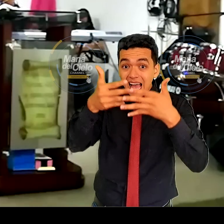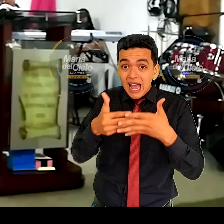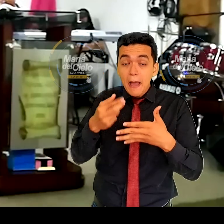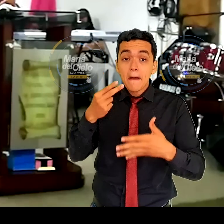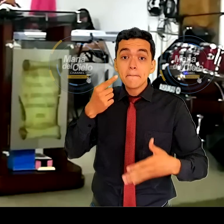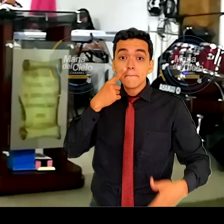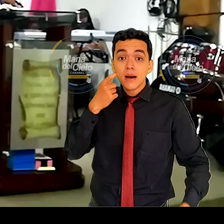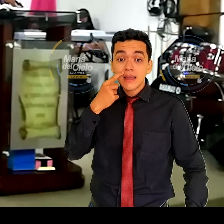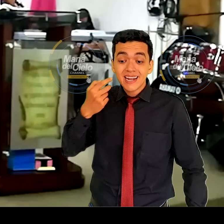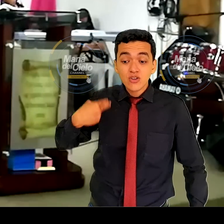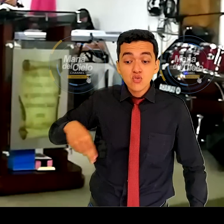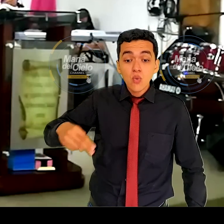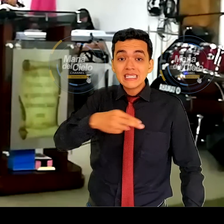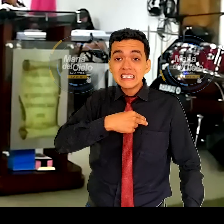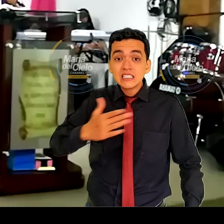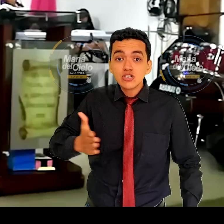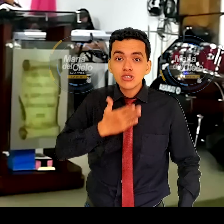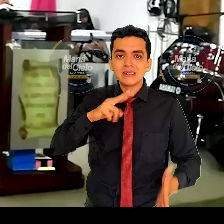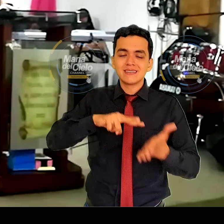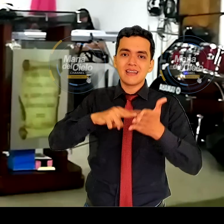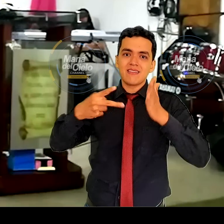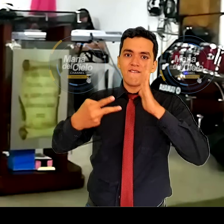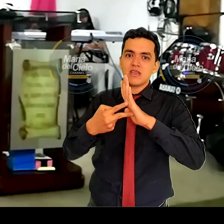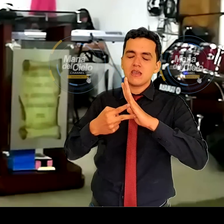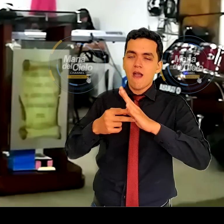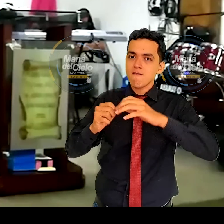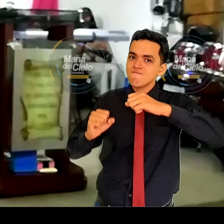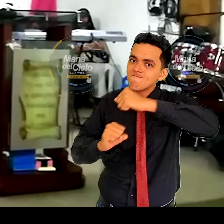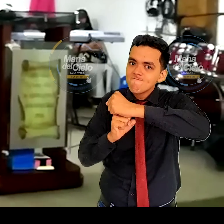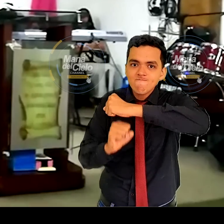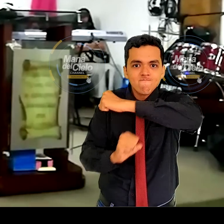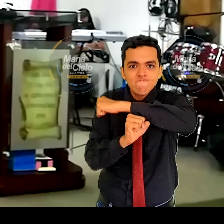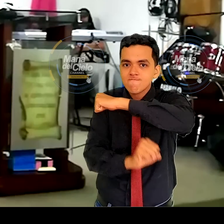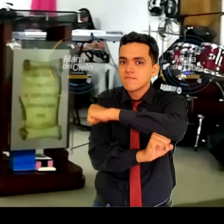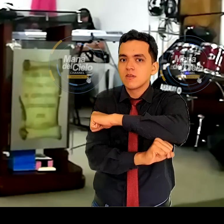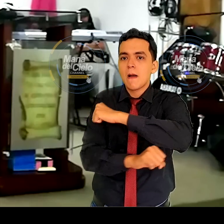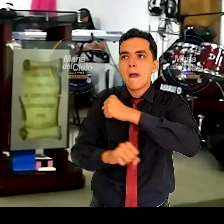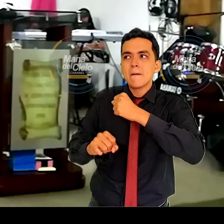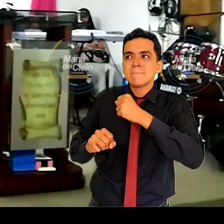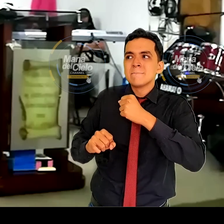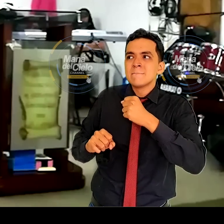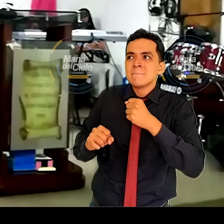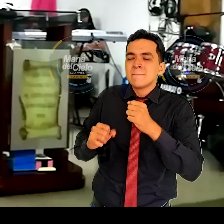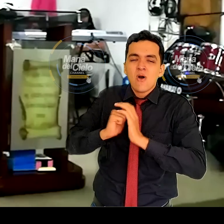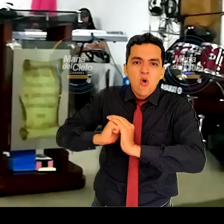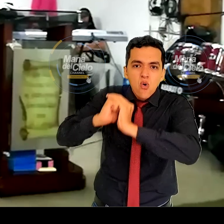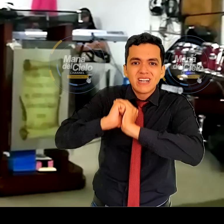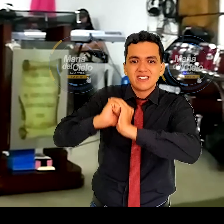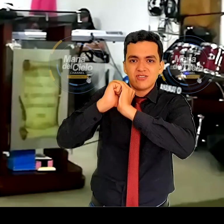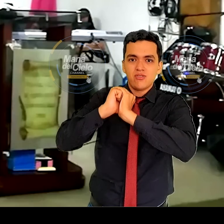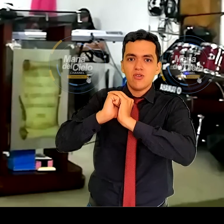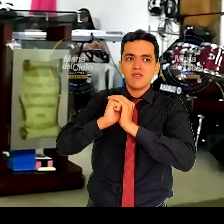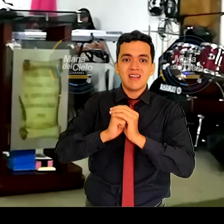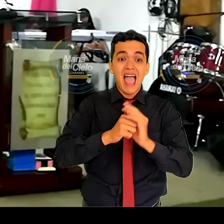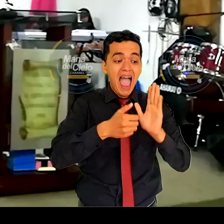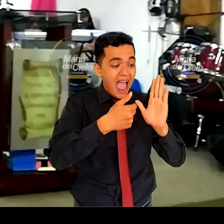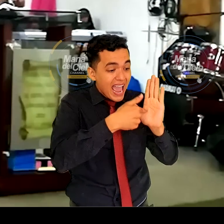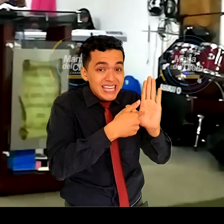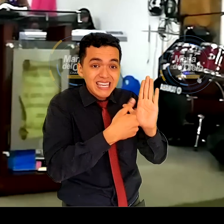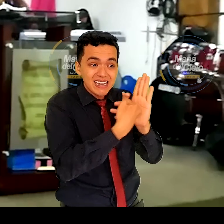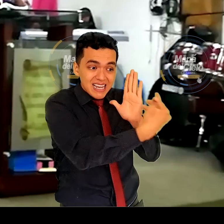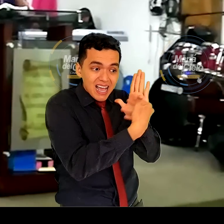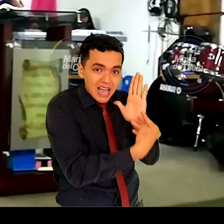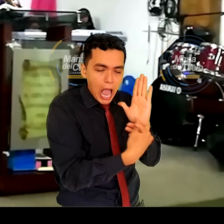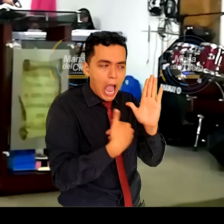le quiero invitar a que cada uno haga un alto en el camino cómo está orando. Yo no le invito a que cuestione a otro. Yo no le invito porque